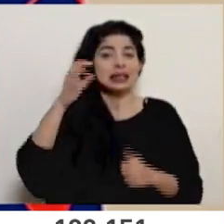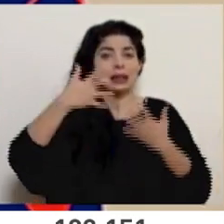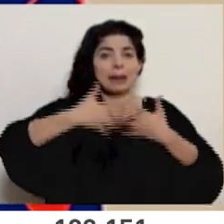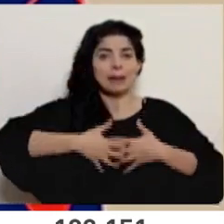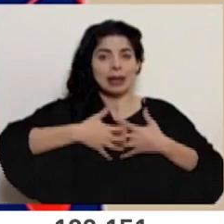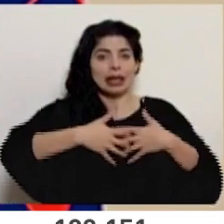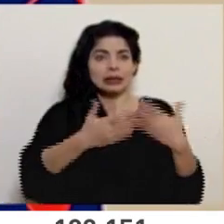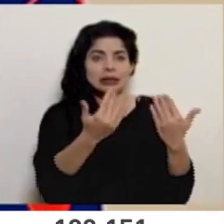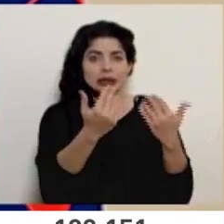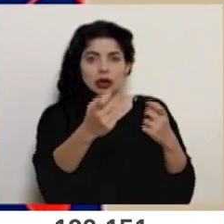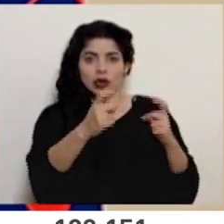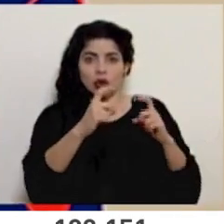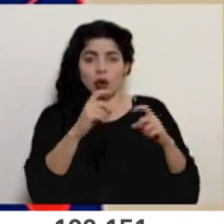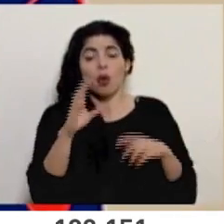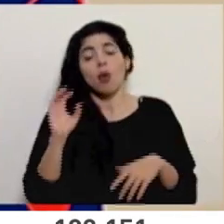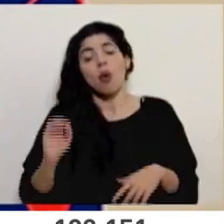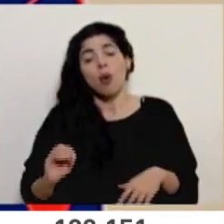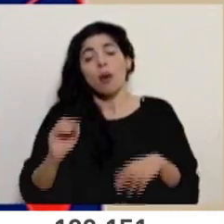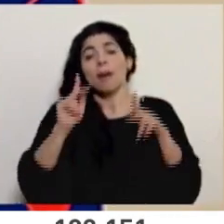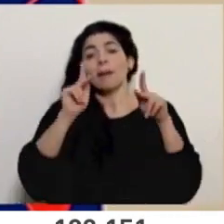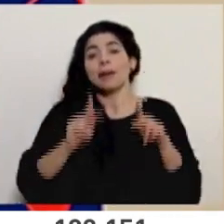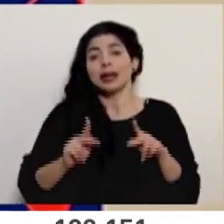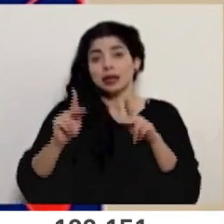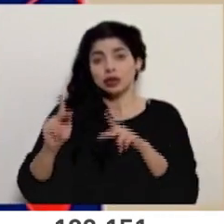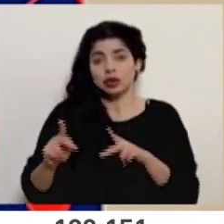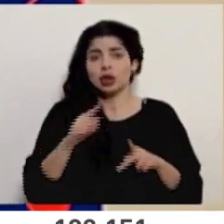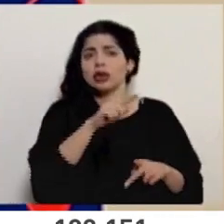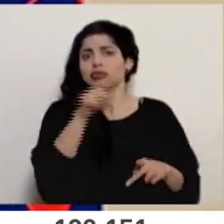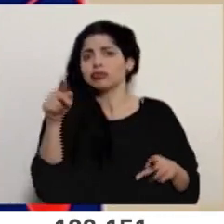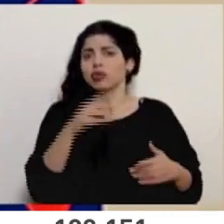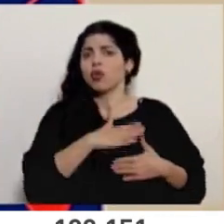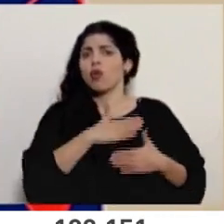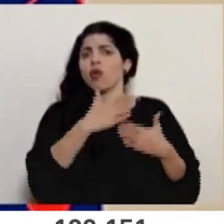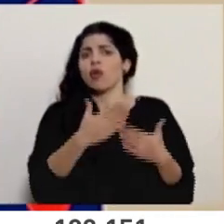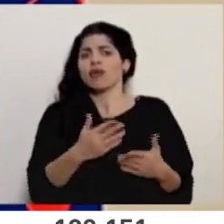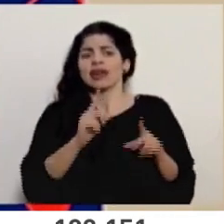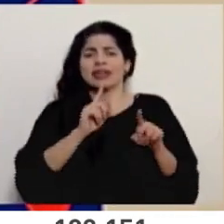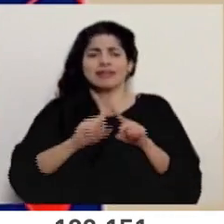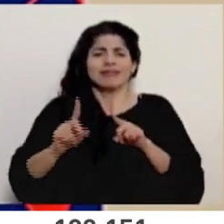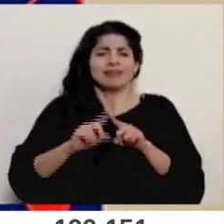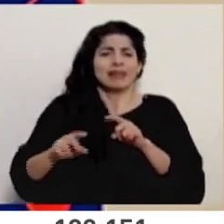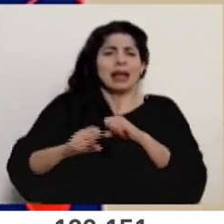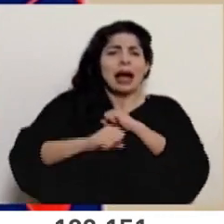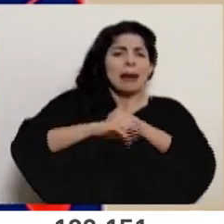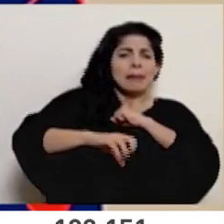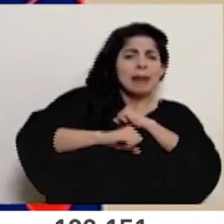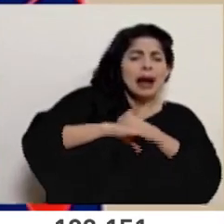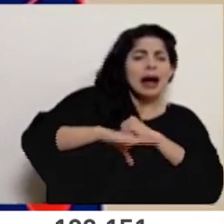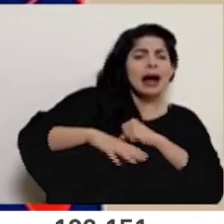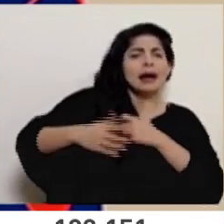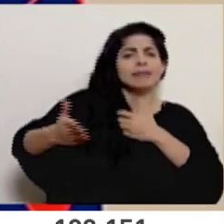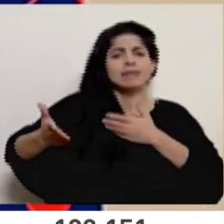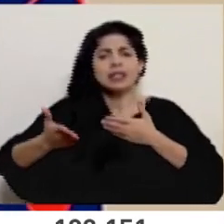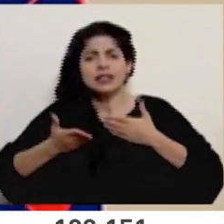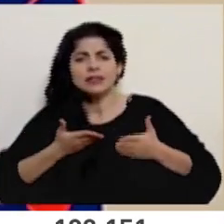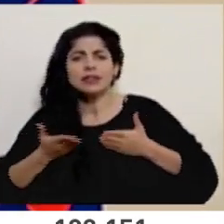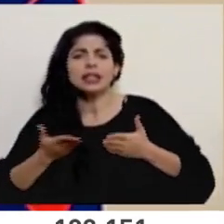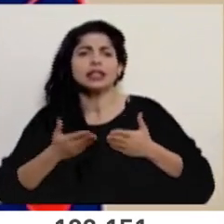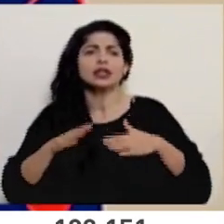empresas o personas ofrecieron diversas campañas,